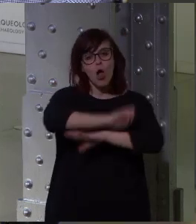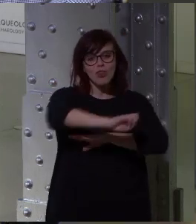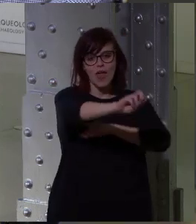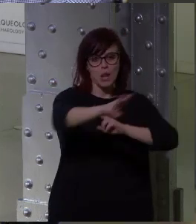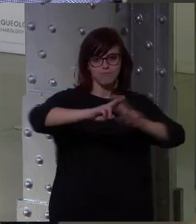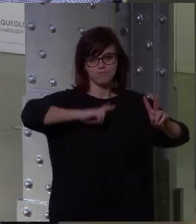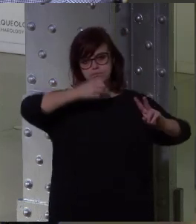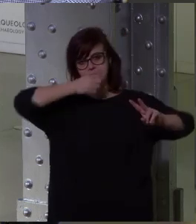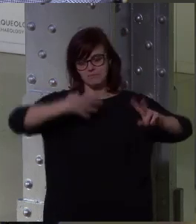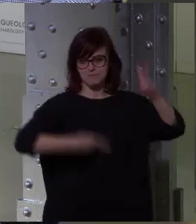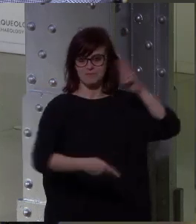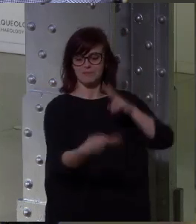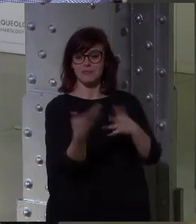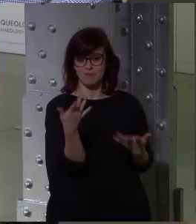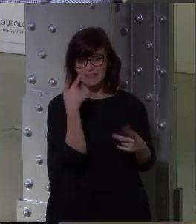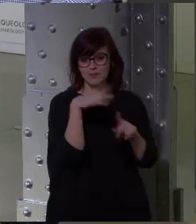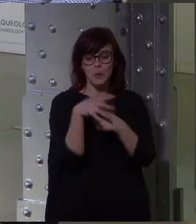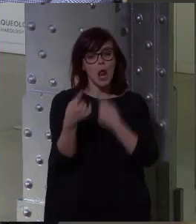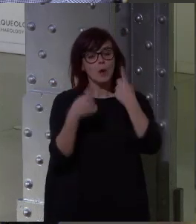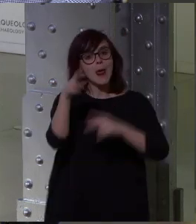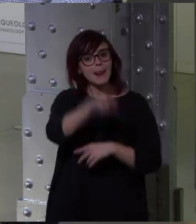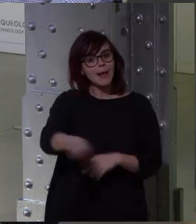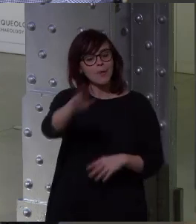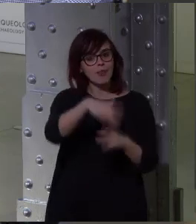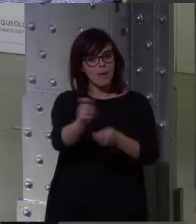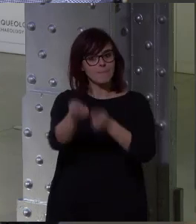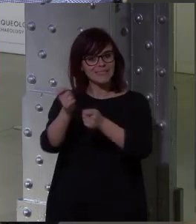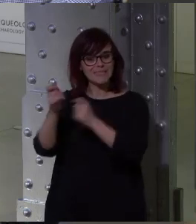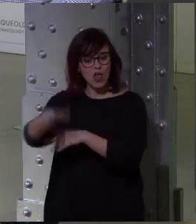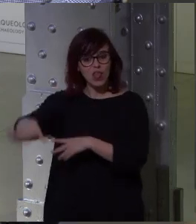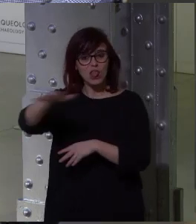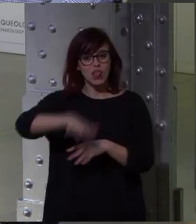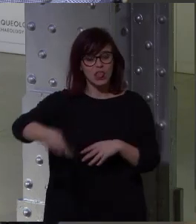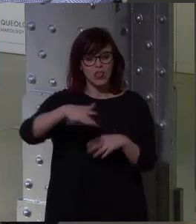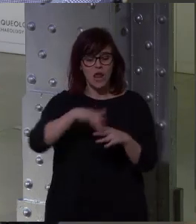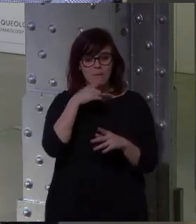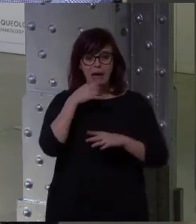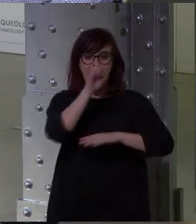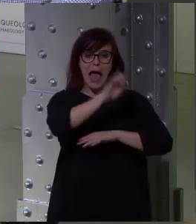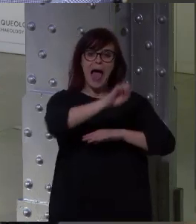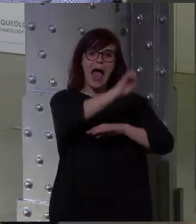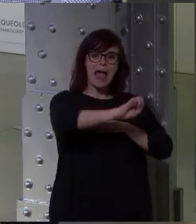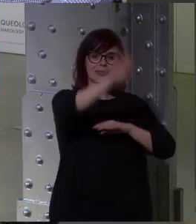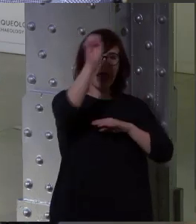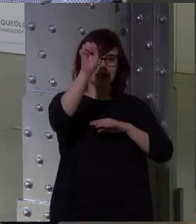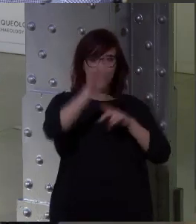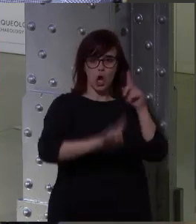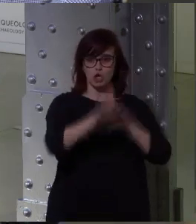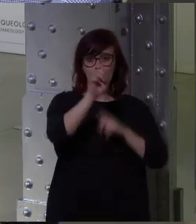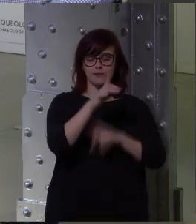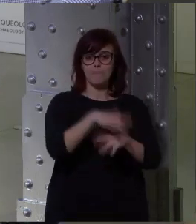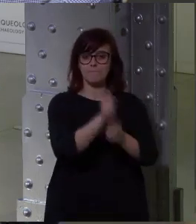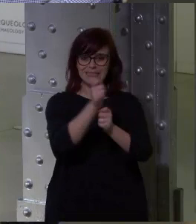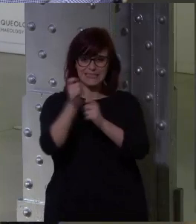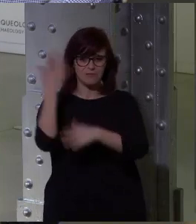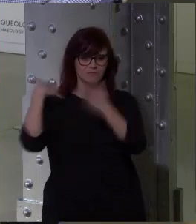responden. Algún caso tenemos de recuperación de pesquerías, como sabemos, por ejemplo, en el Atlántico Norte, las pesquerías han